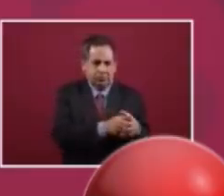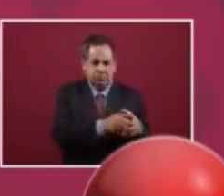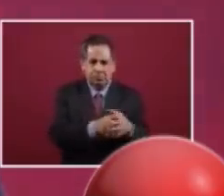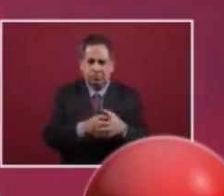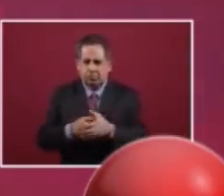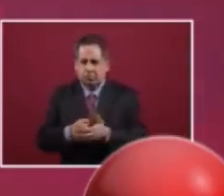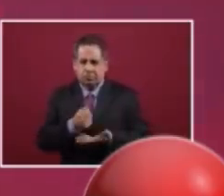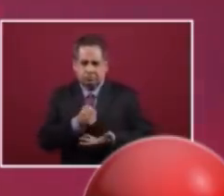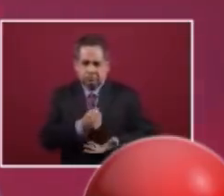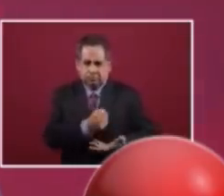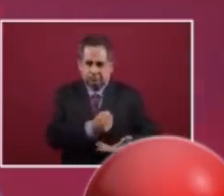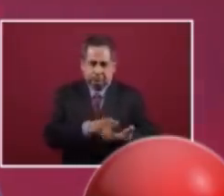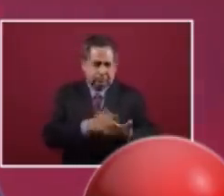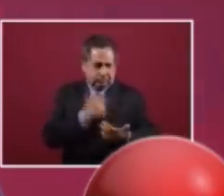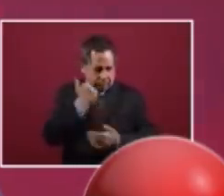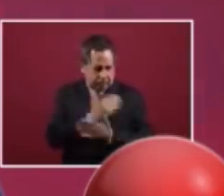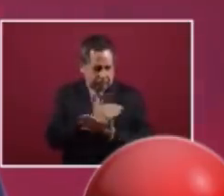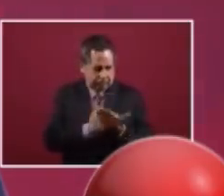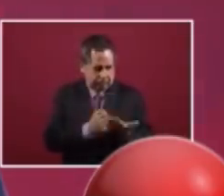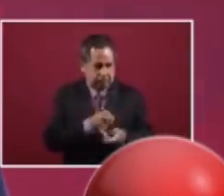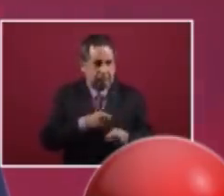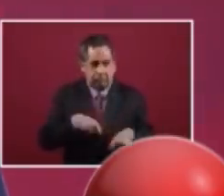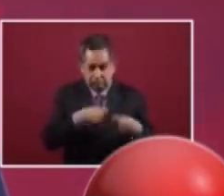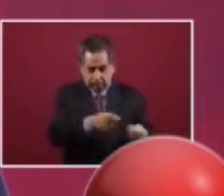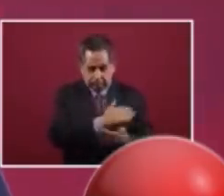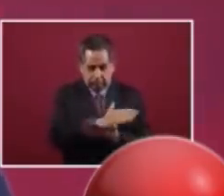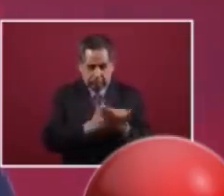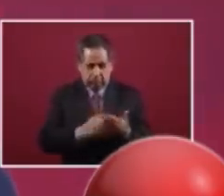las partidas de moches.